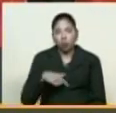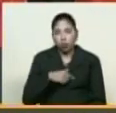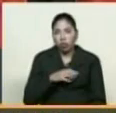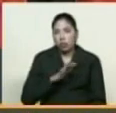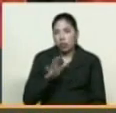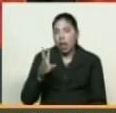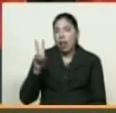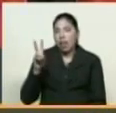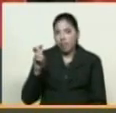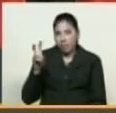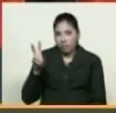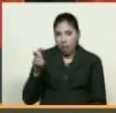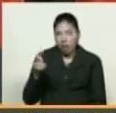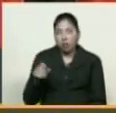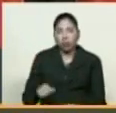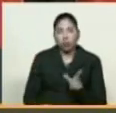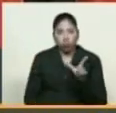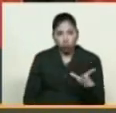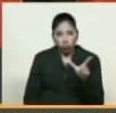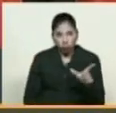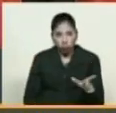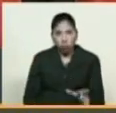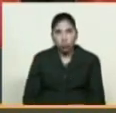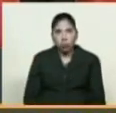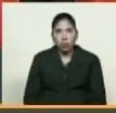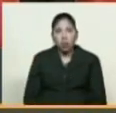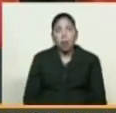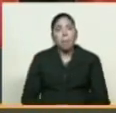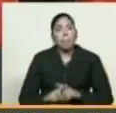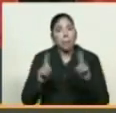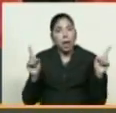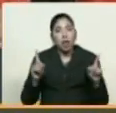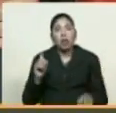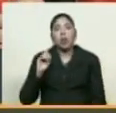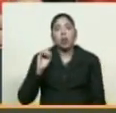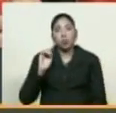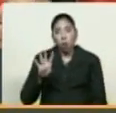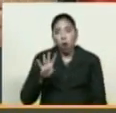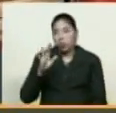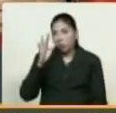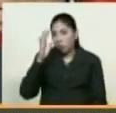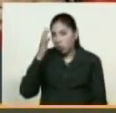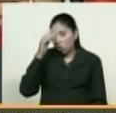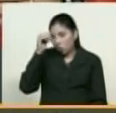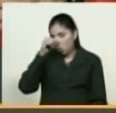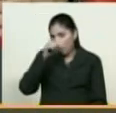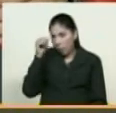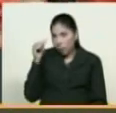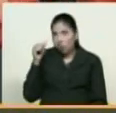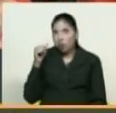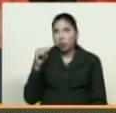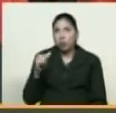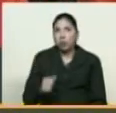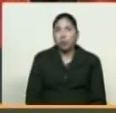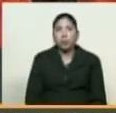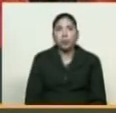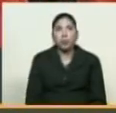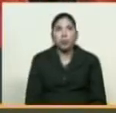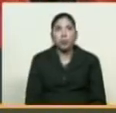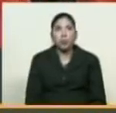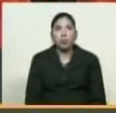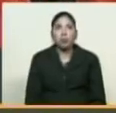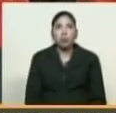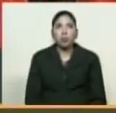Socialista Unido de Venezuela, pero el día 4 va a haber un gran encuentro. Además, aprovechamos que sea el día de la dignidad